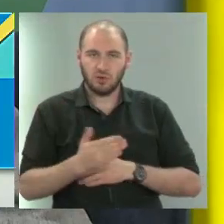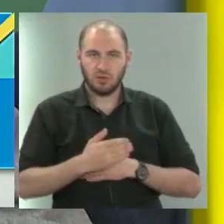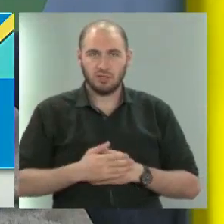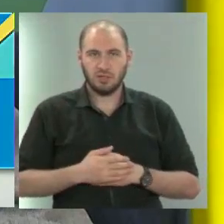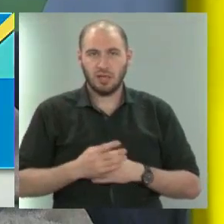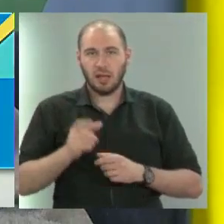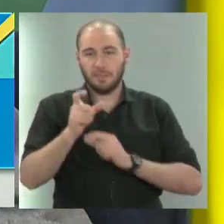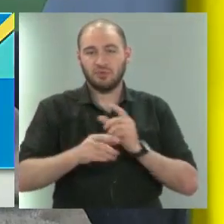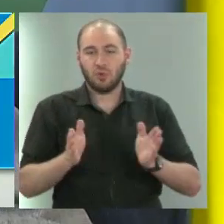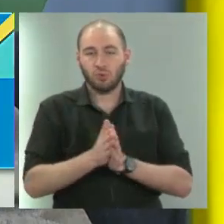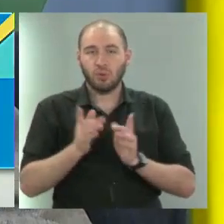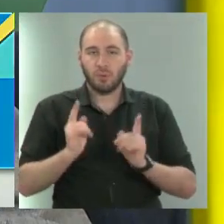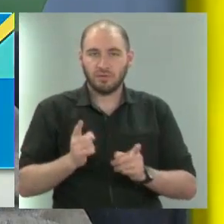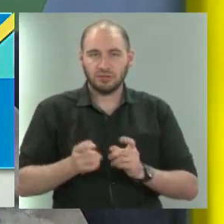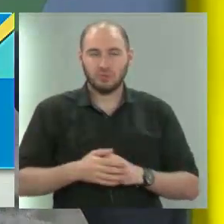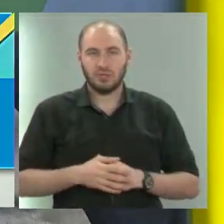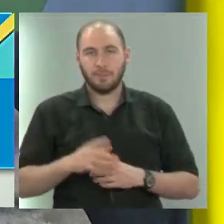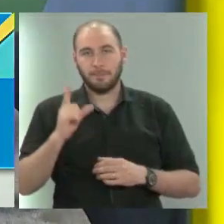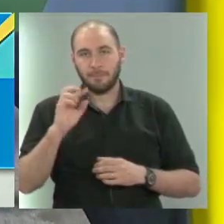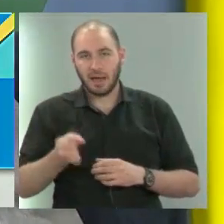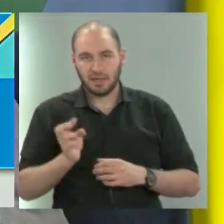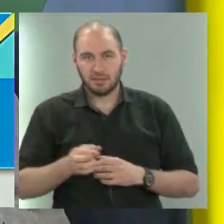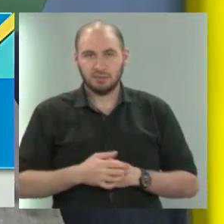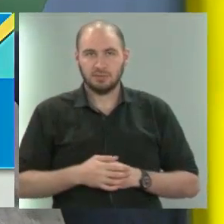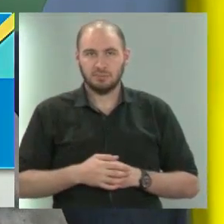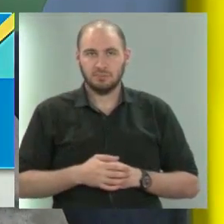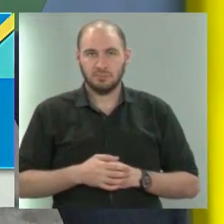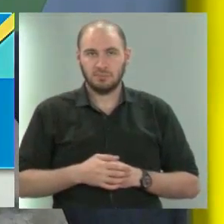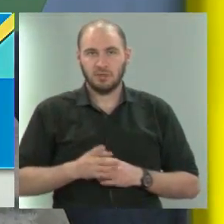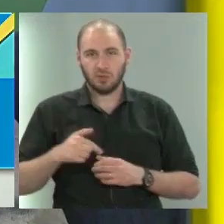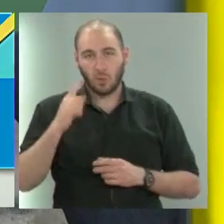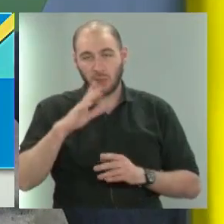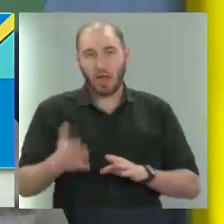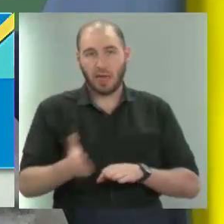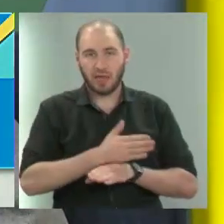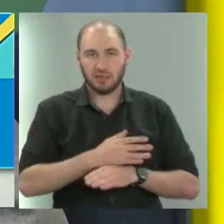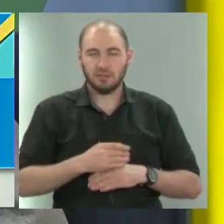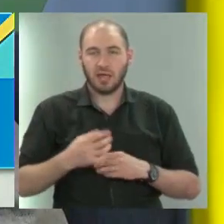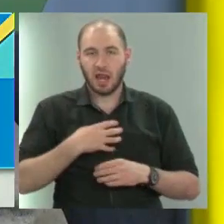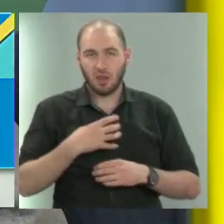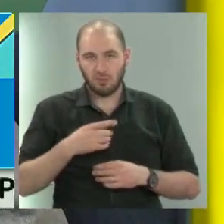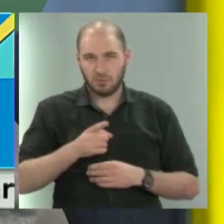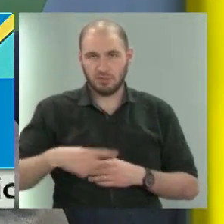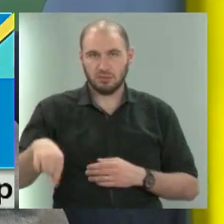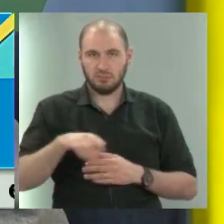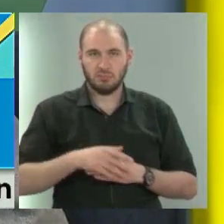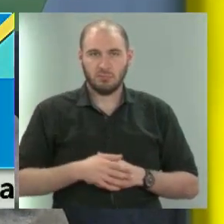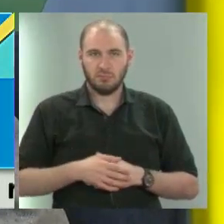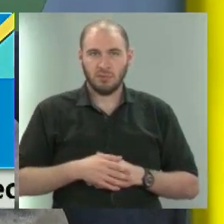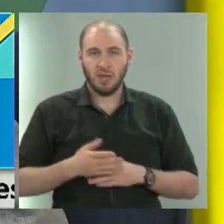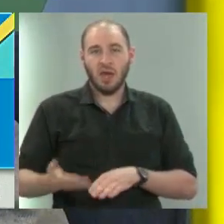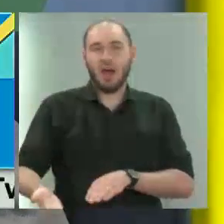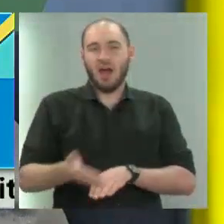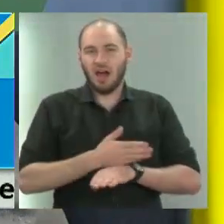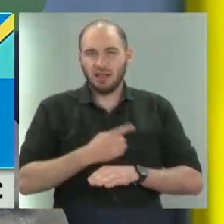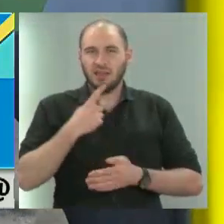con el personal docente, con los papás que tienen que tomar ciertos recaudos y con los alumnos, anticipando